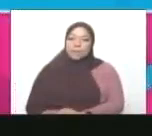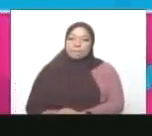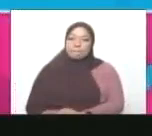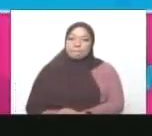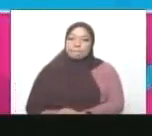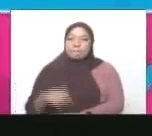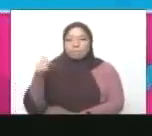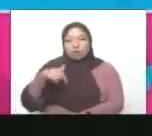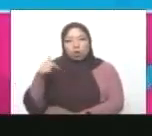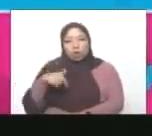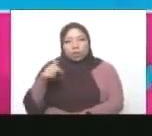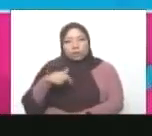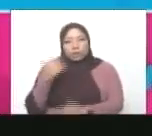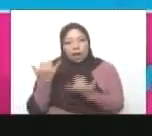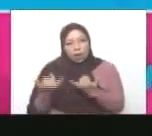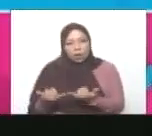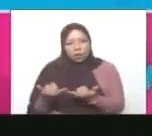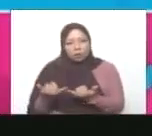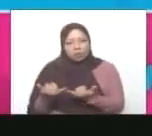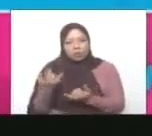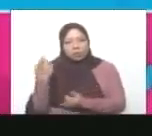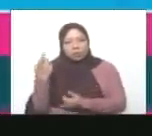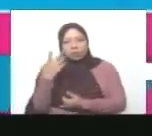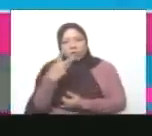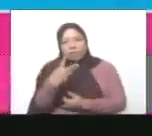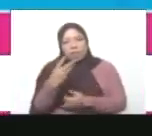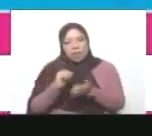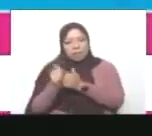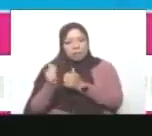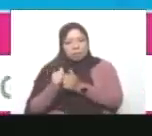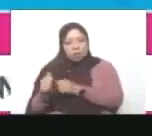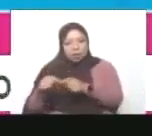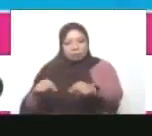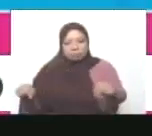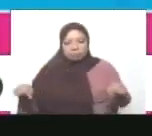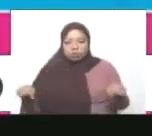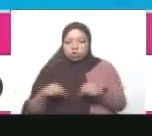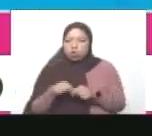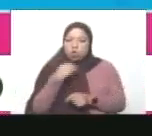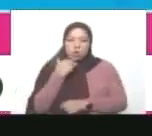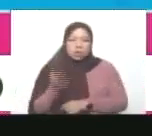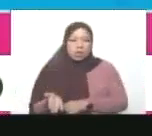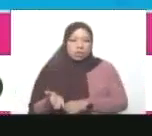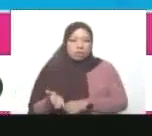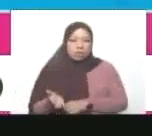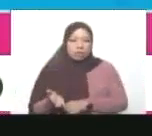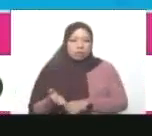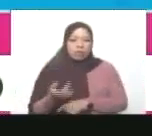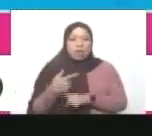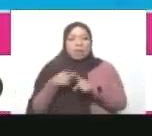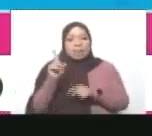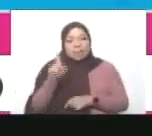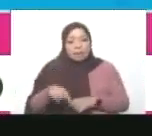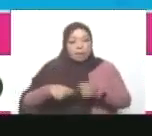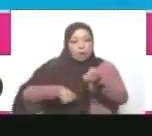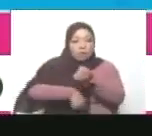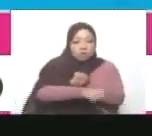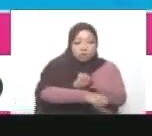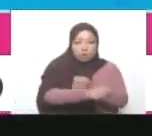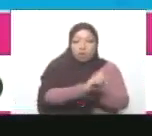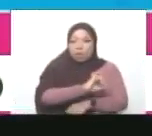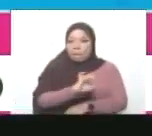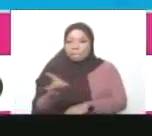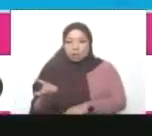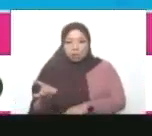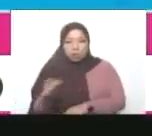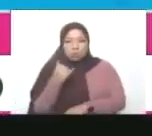condiciones que requerimos, tenemos 3 canchas deportivas, el campo de fútbol de nuestra comunidad, que bueno, que el